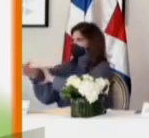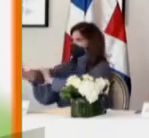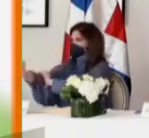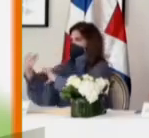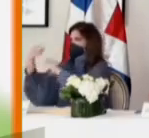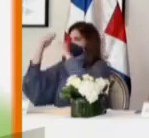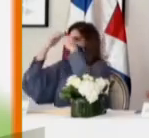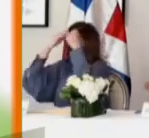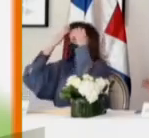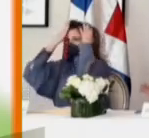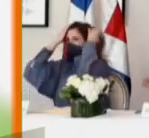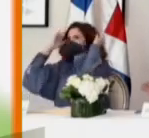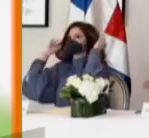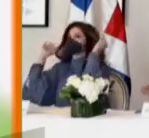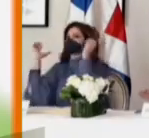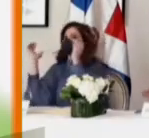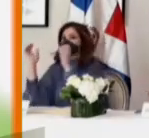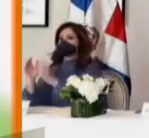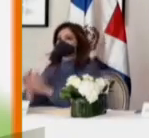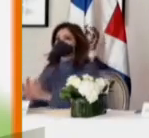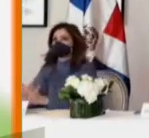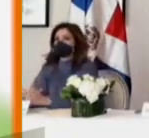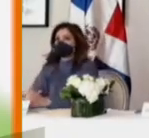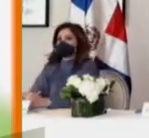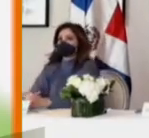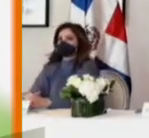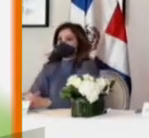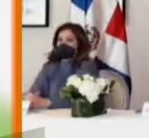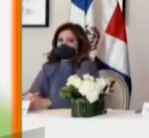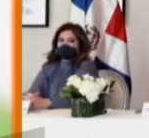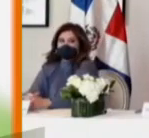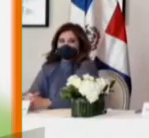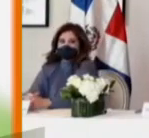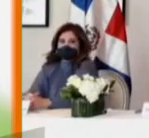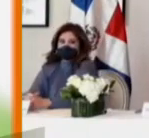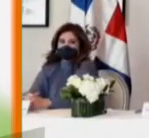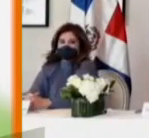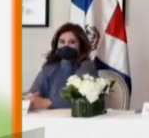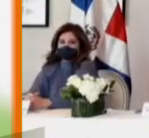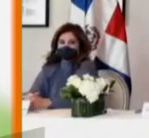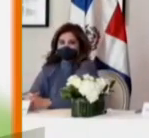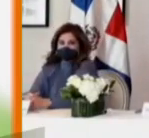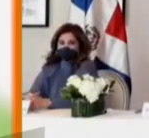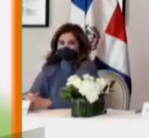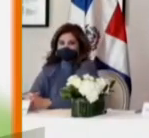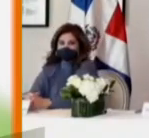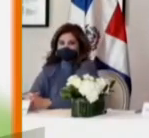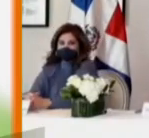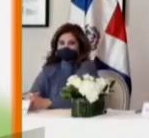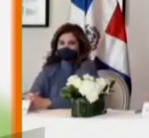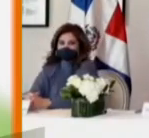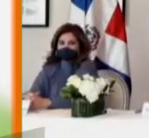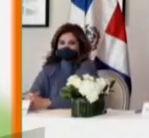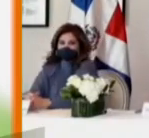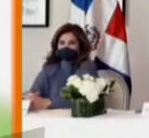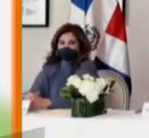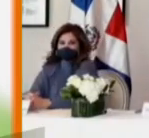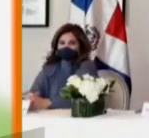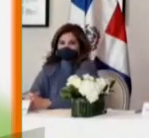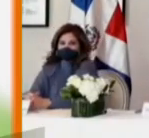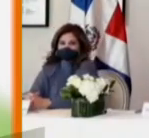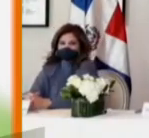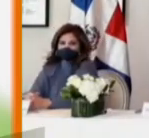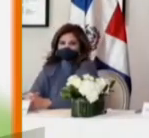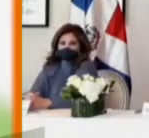para aquel que no lo vio hicieron incluso hasta una especie de dinámica de juego hicieron en ese acto